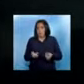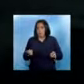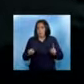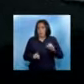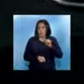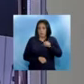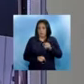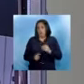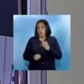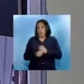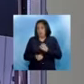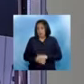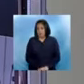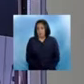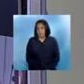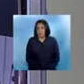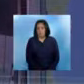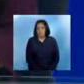ejercicio de sus funciones.